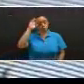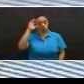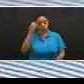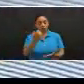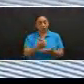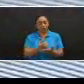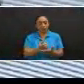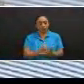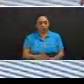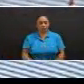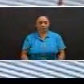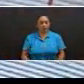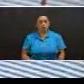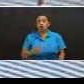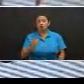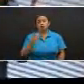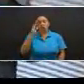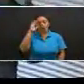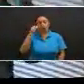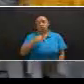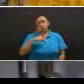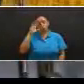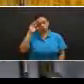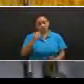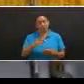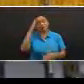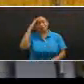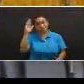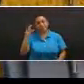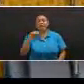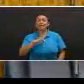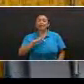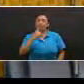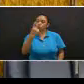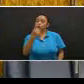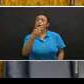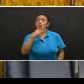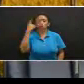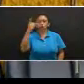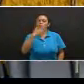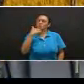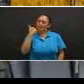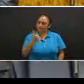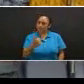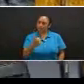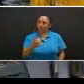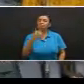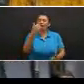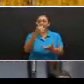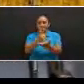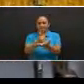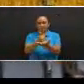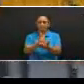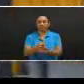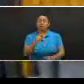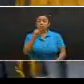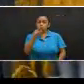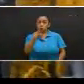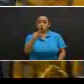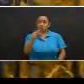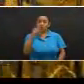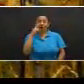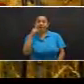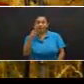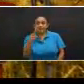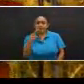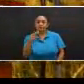no porque yo lo crea, sino que sé de que tenemos un Dios que es bueno. Amén. Si usted se ha dado